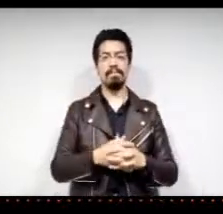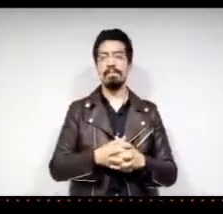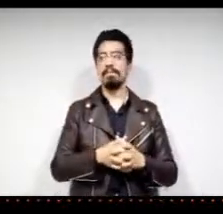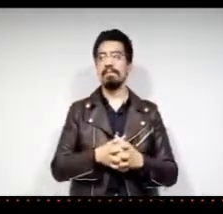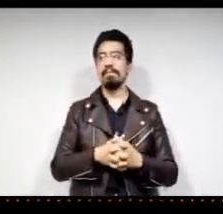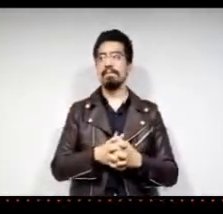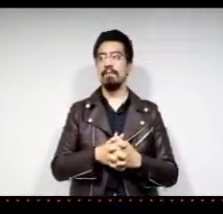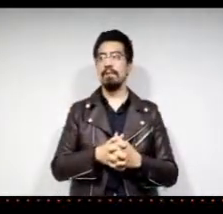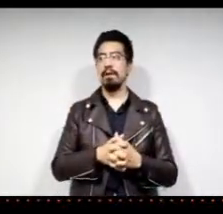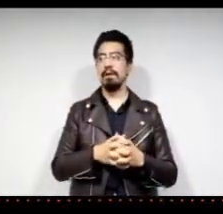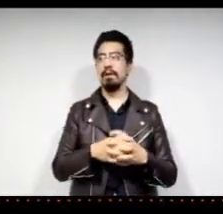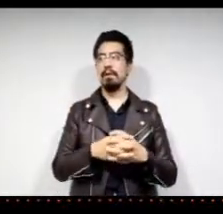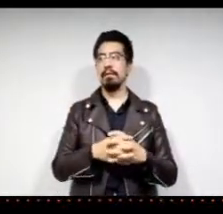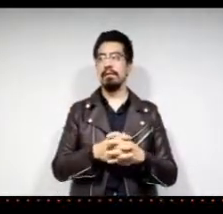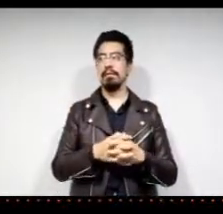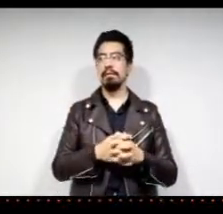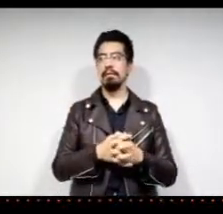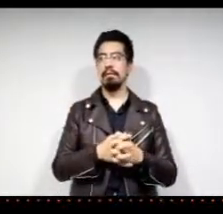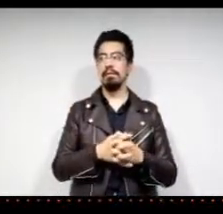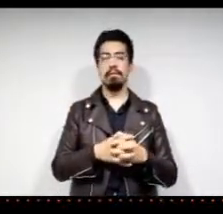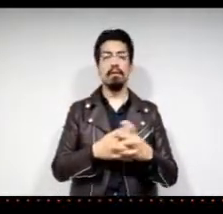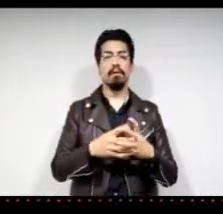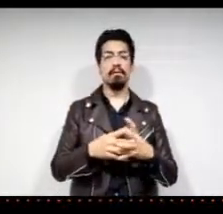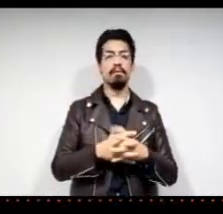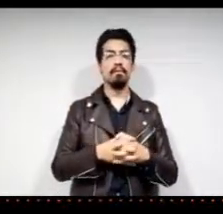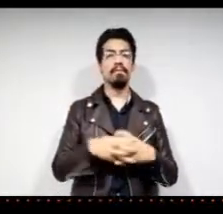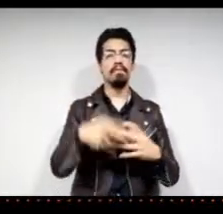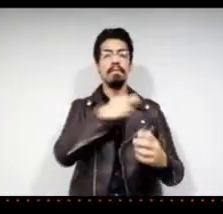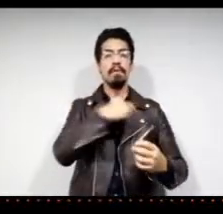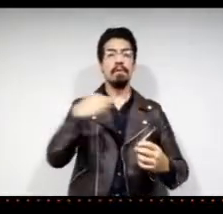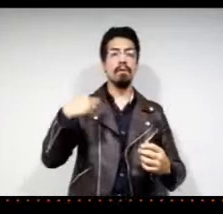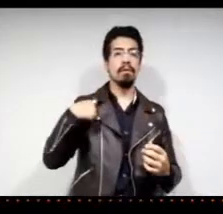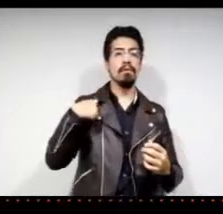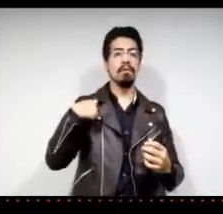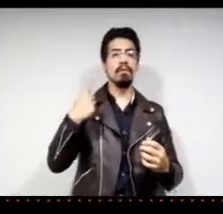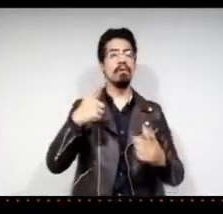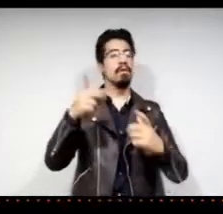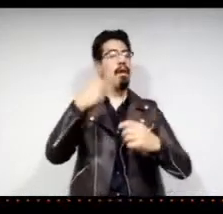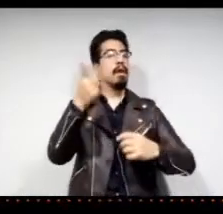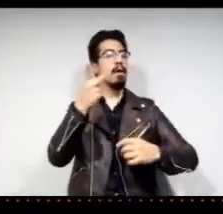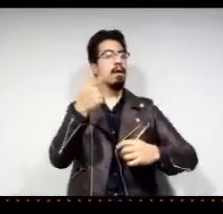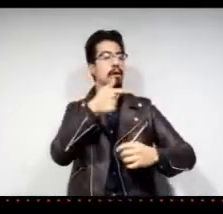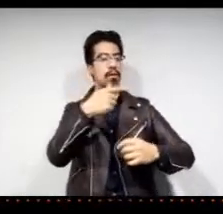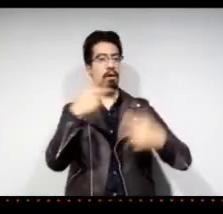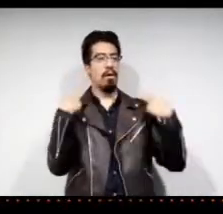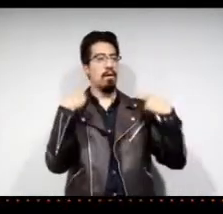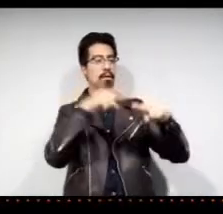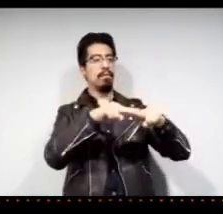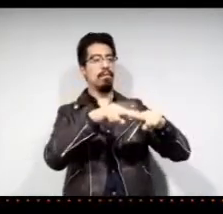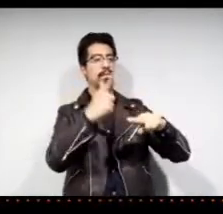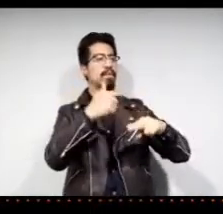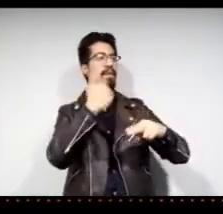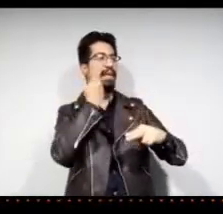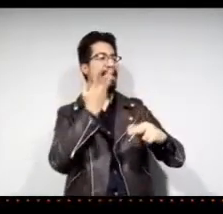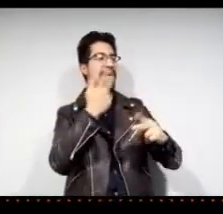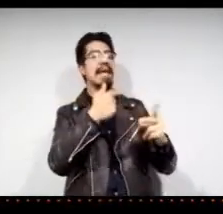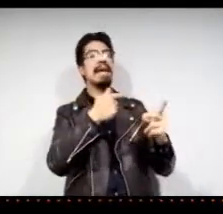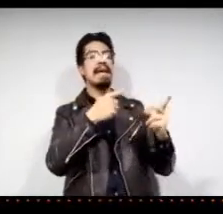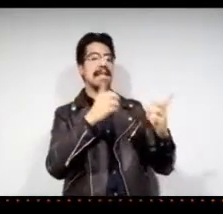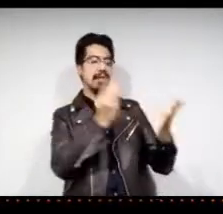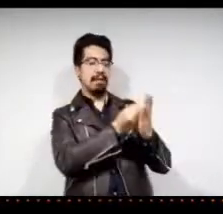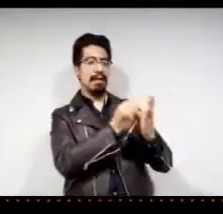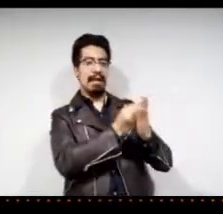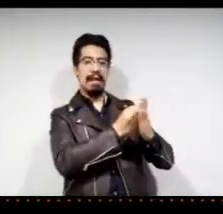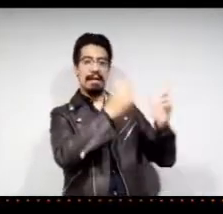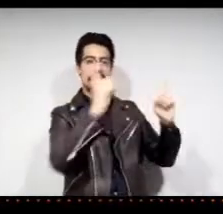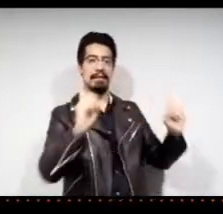muy importante que creo que es una buena práctica es que nosotros les preguntamos a los profesores si querían dar clases presenciales o no y se